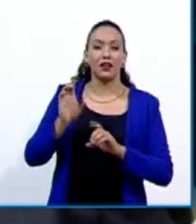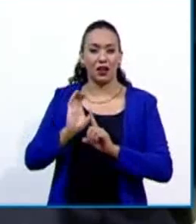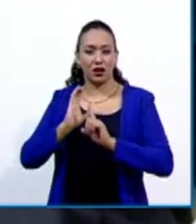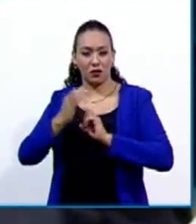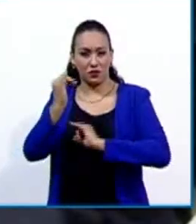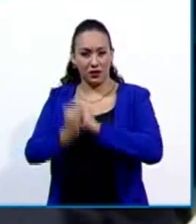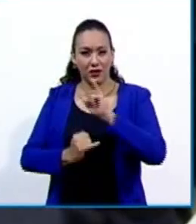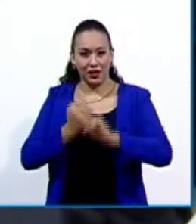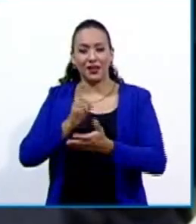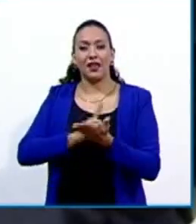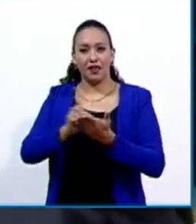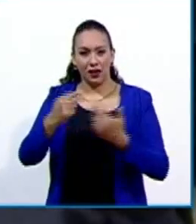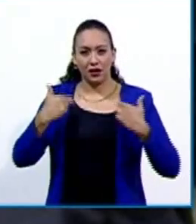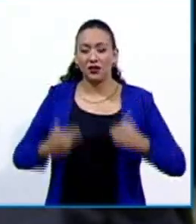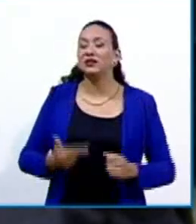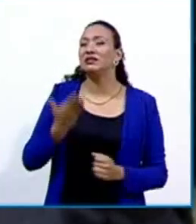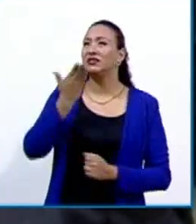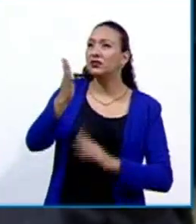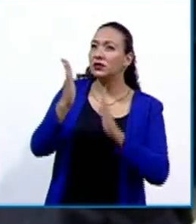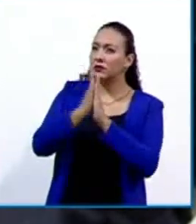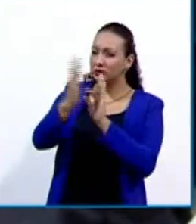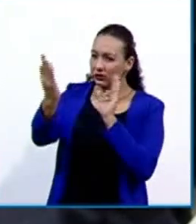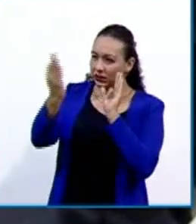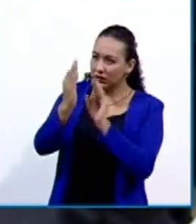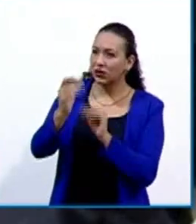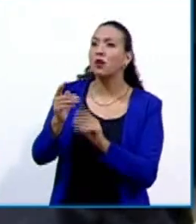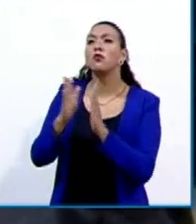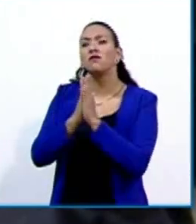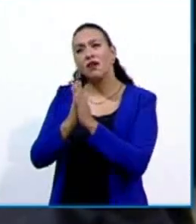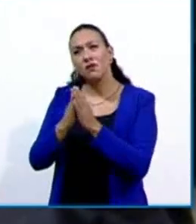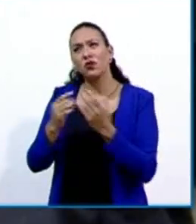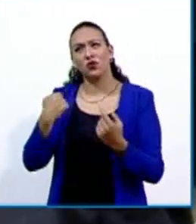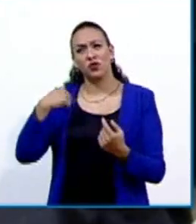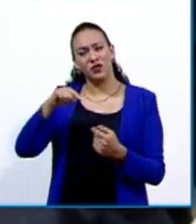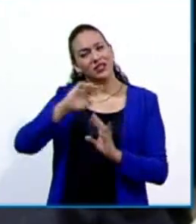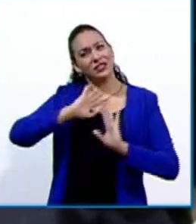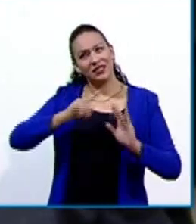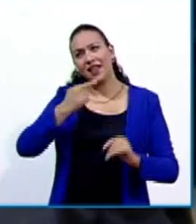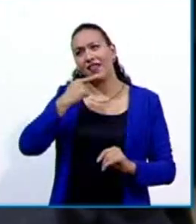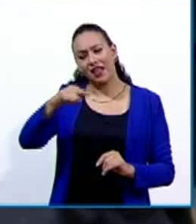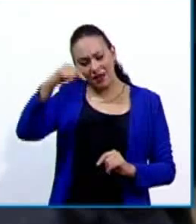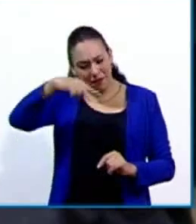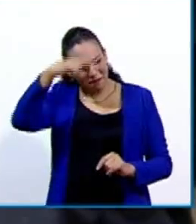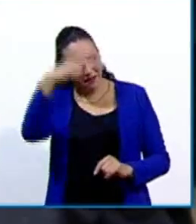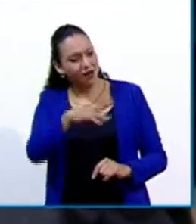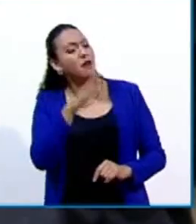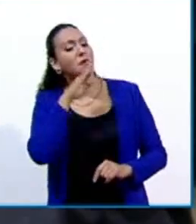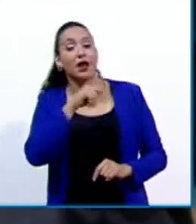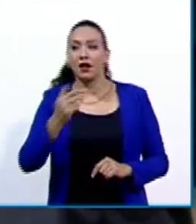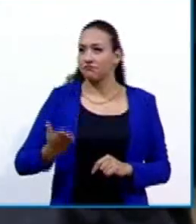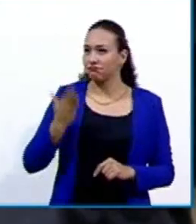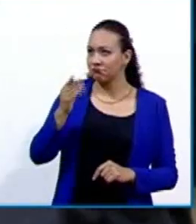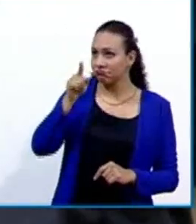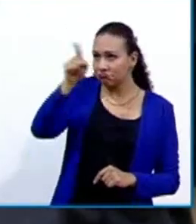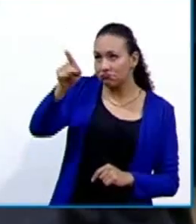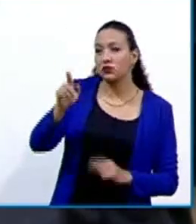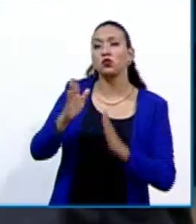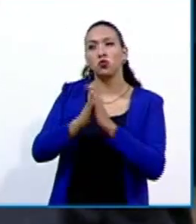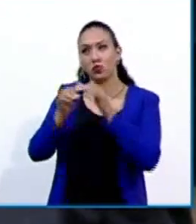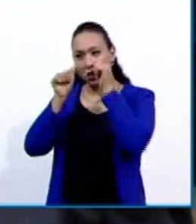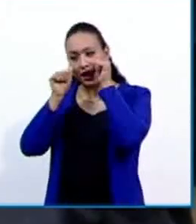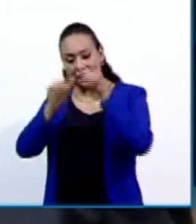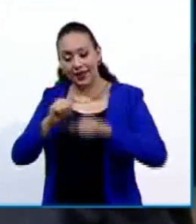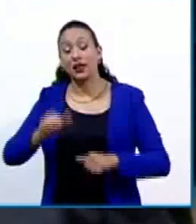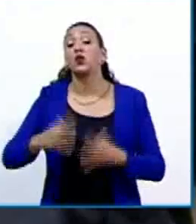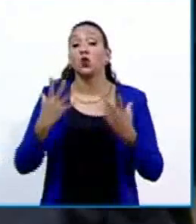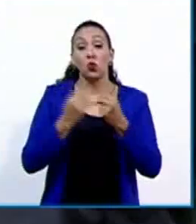haga suyo esta denuncia que ha hecho el Poder Judicial de la Federación a través de las personas juzgadoras y otras